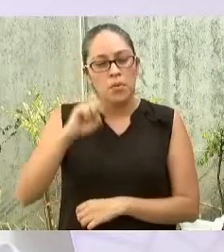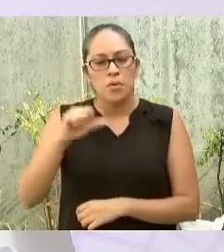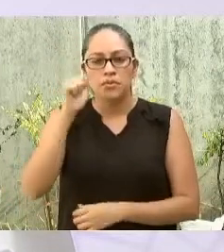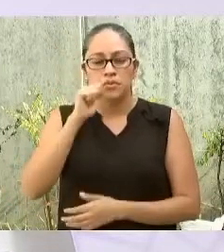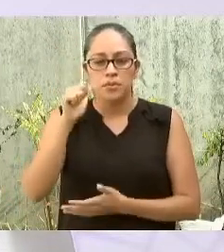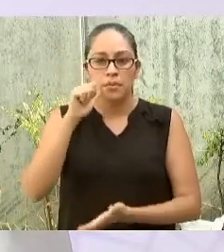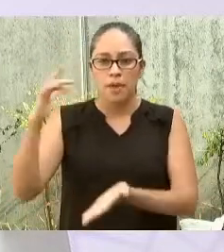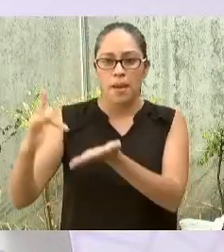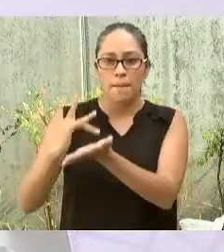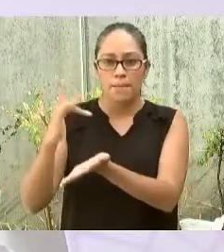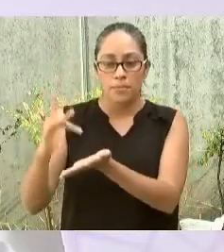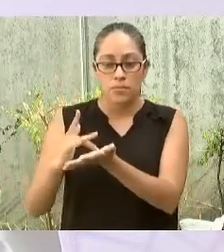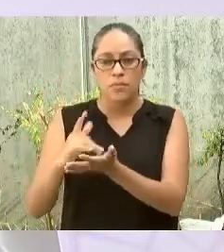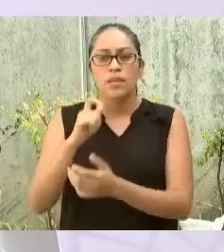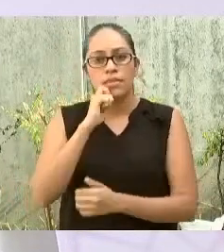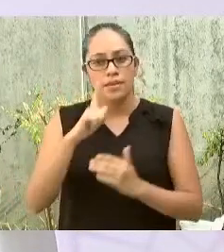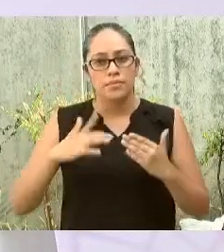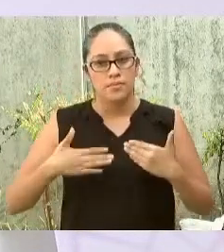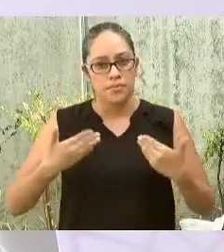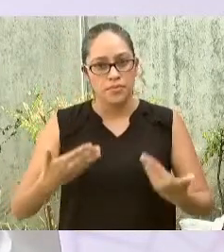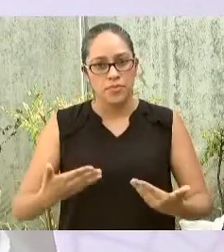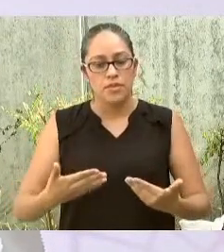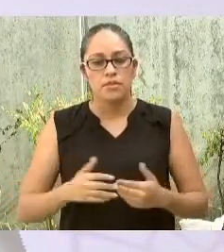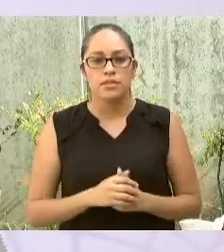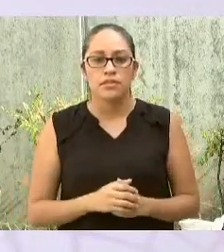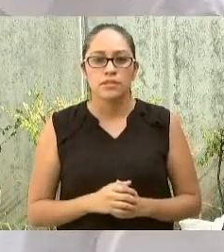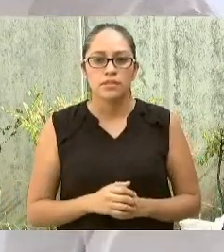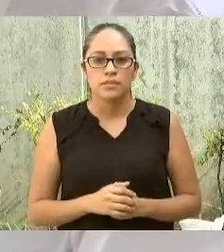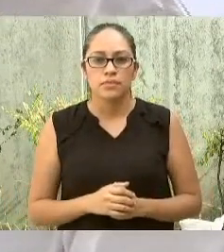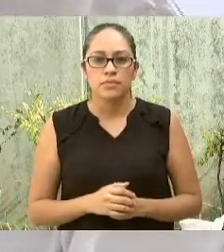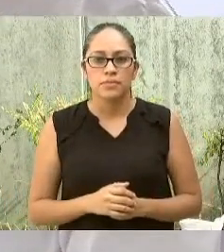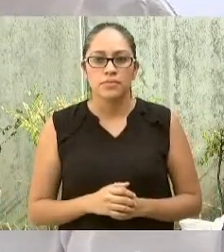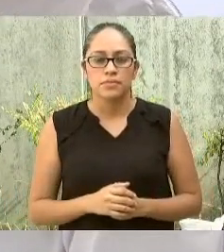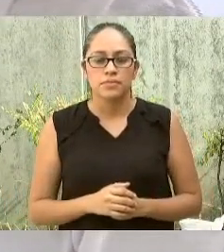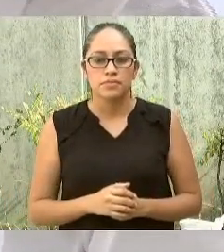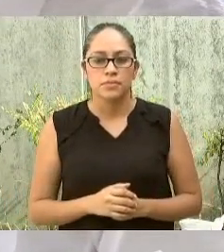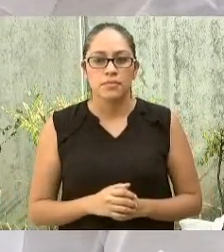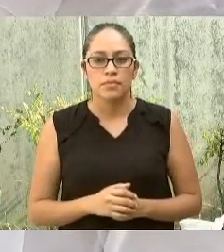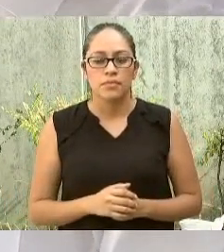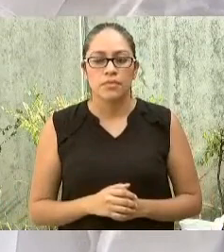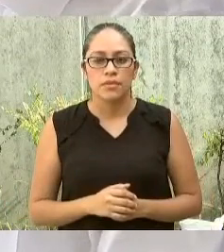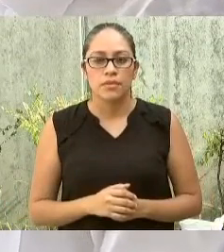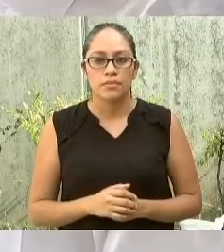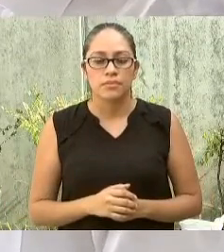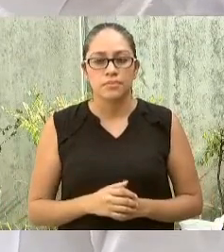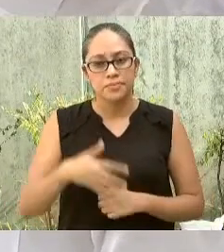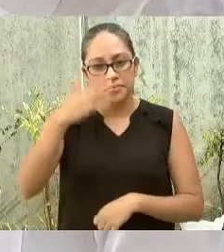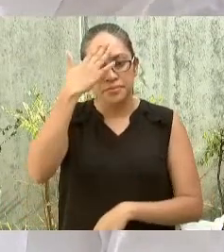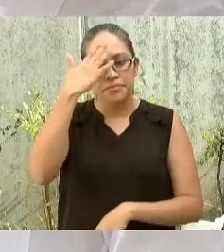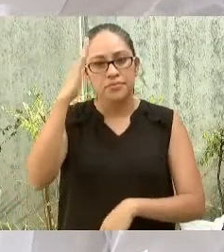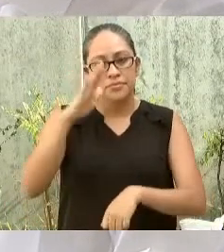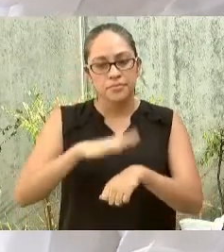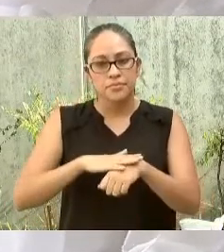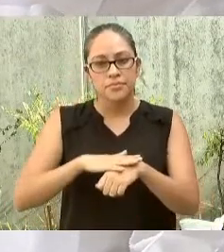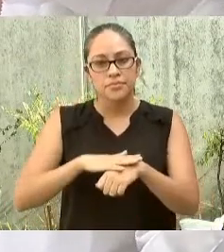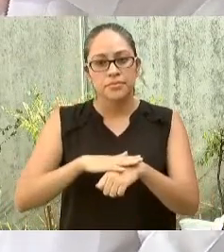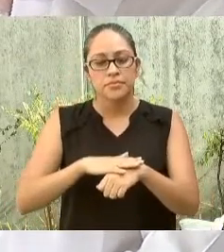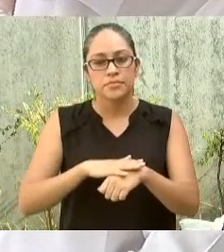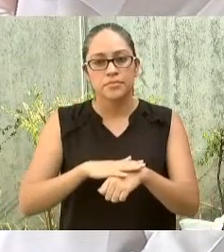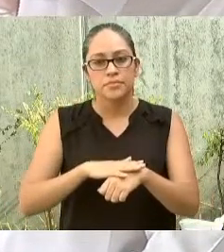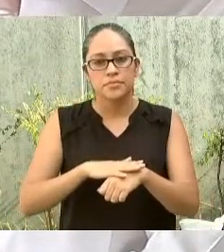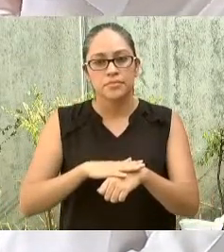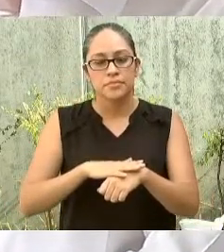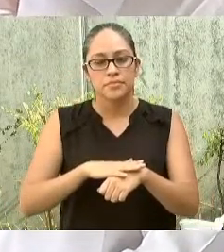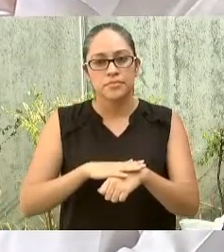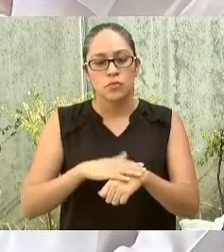respaldo, por su confianza, y que no se olvide, yo no le